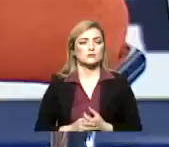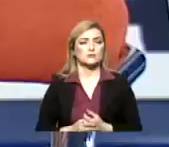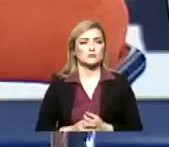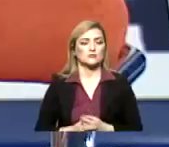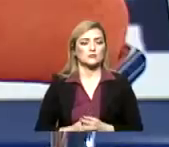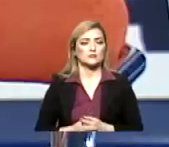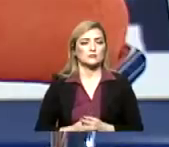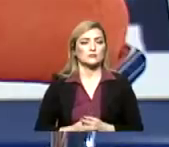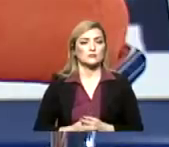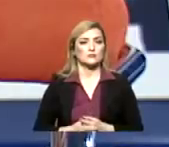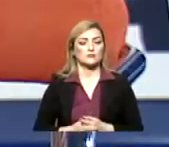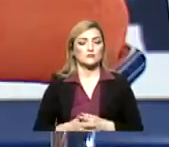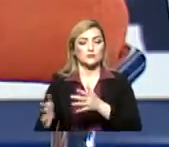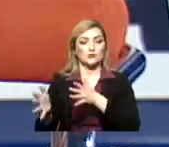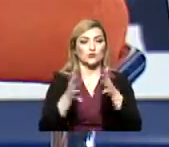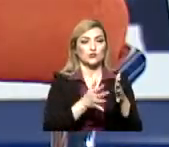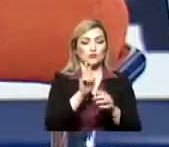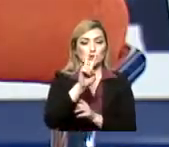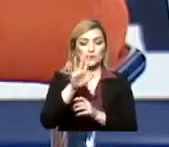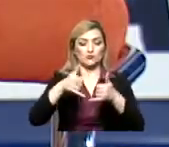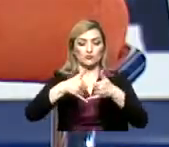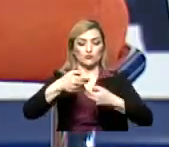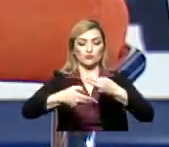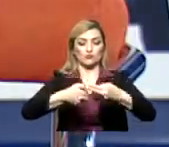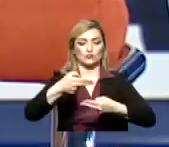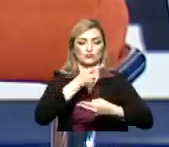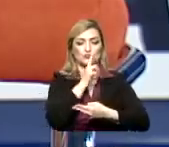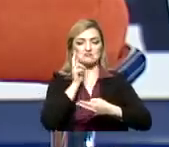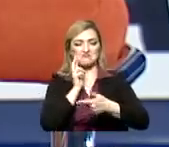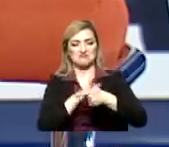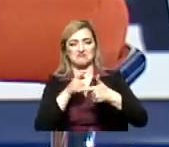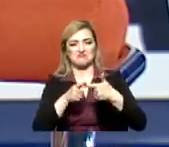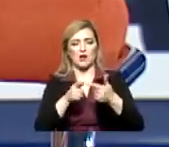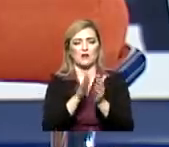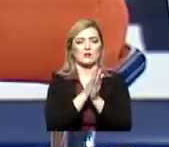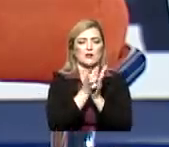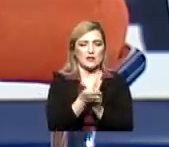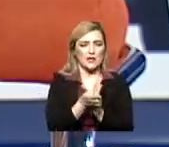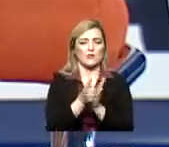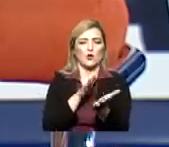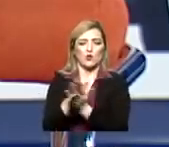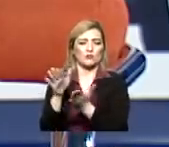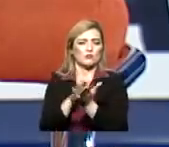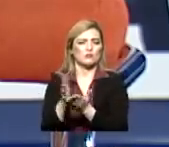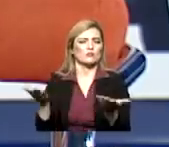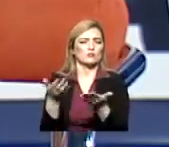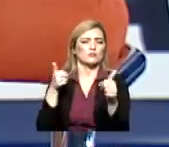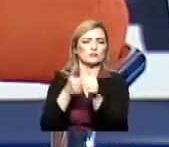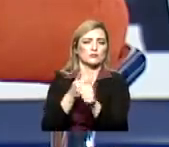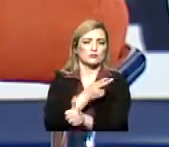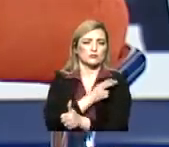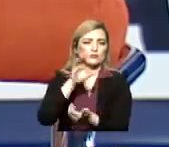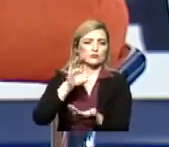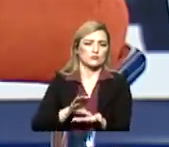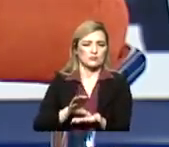horas. Alrededor de 25 locales comerciales entre restaurantes, papelerías y copiadoras ubicadas en los alrededores de la